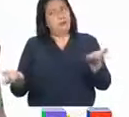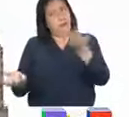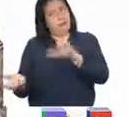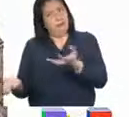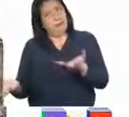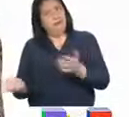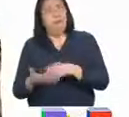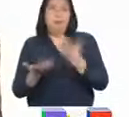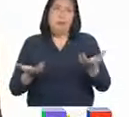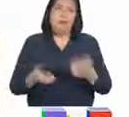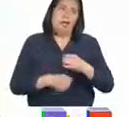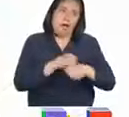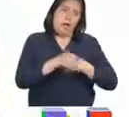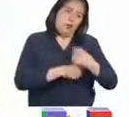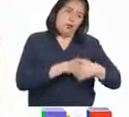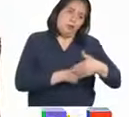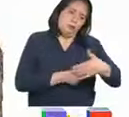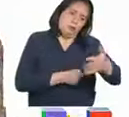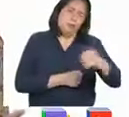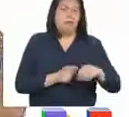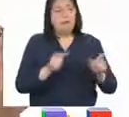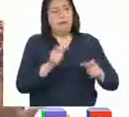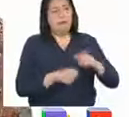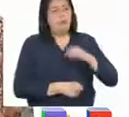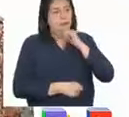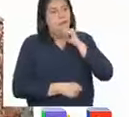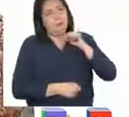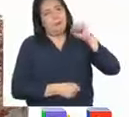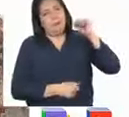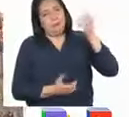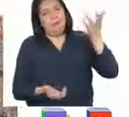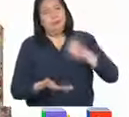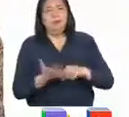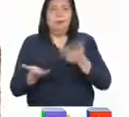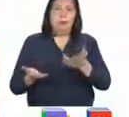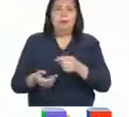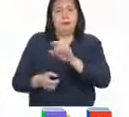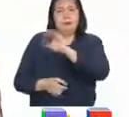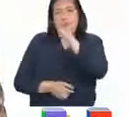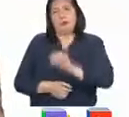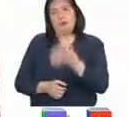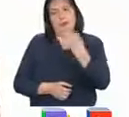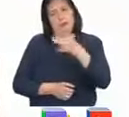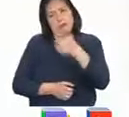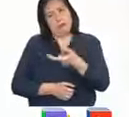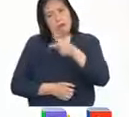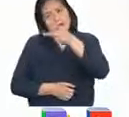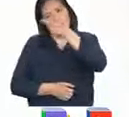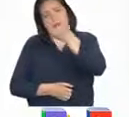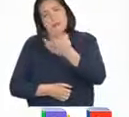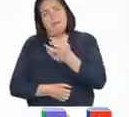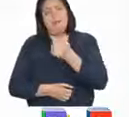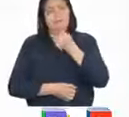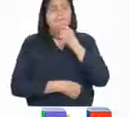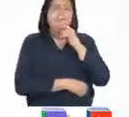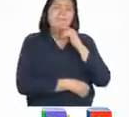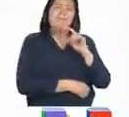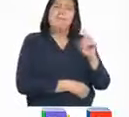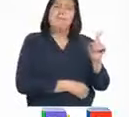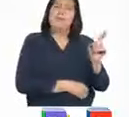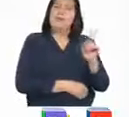¿verdad? Porque a medida que pasa el tiempo, todas y todos nos vamos haciendo mayores. O sea que ese porcentaje siempre va a aumentar.